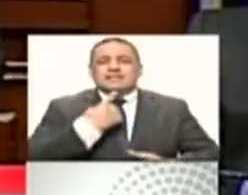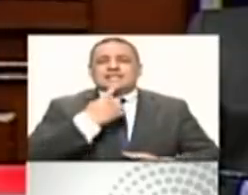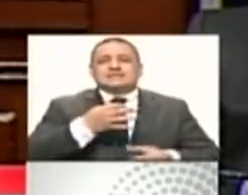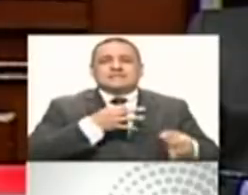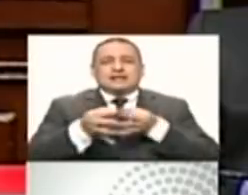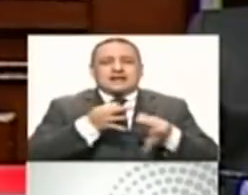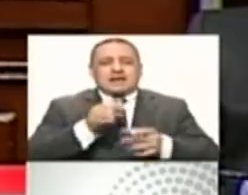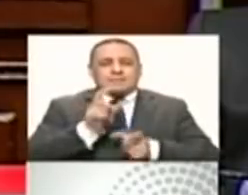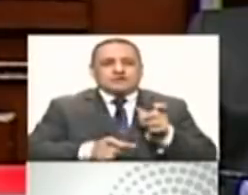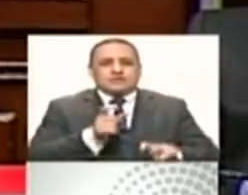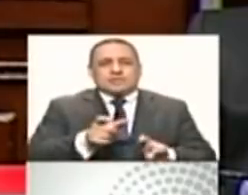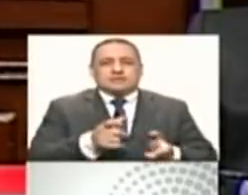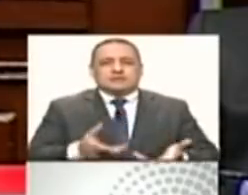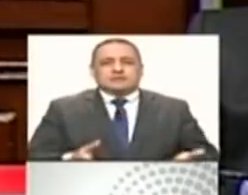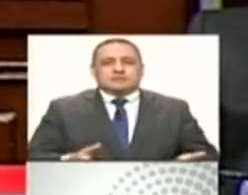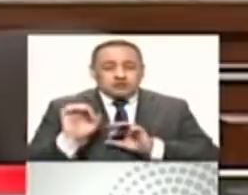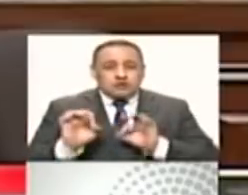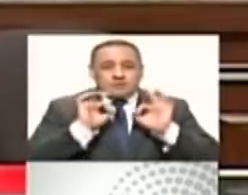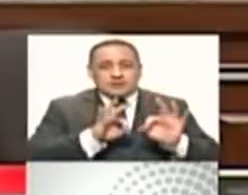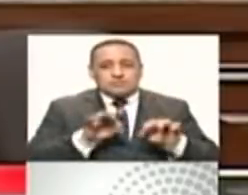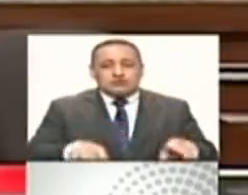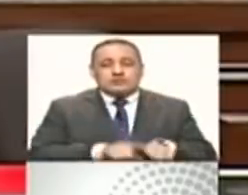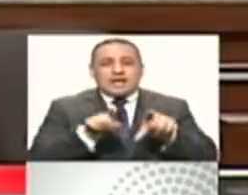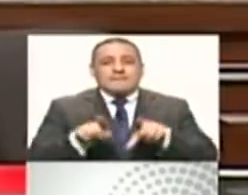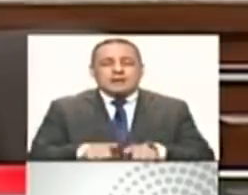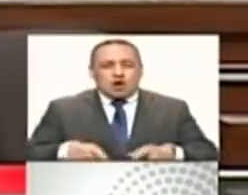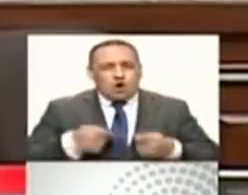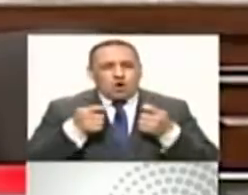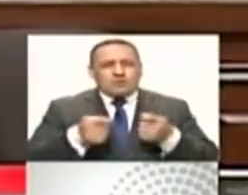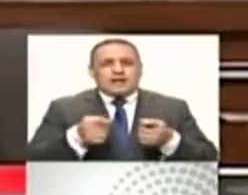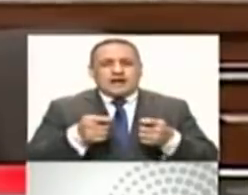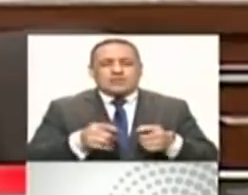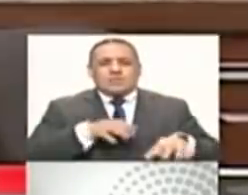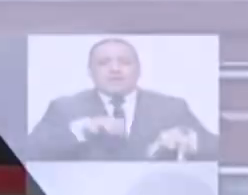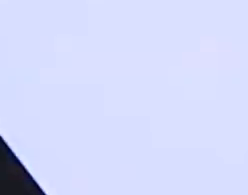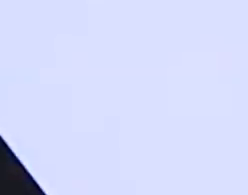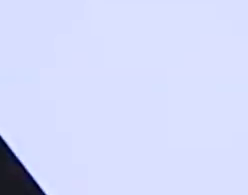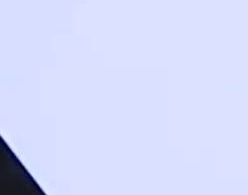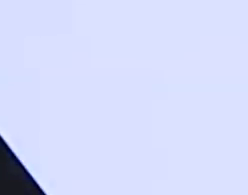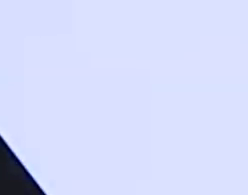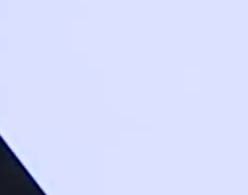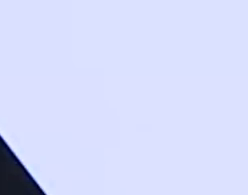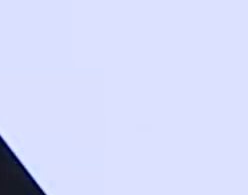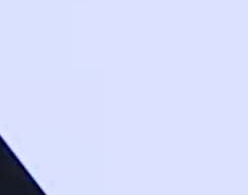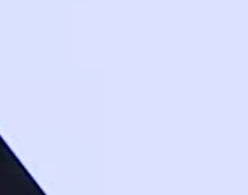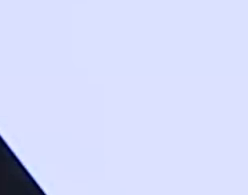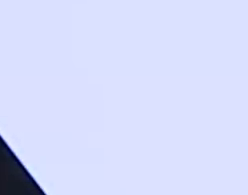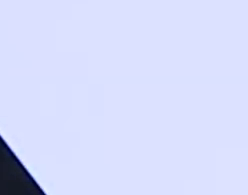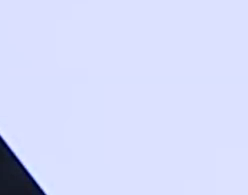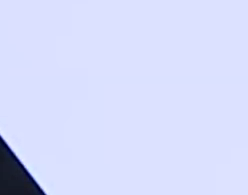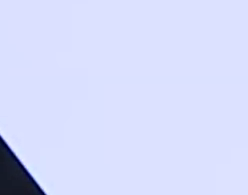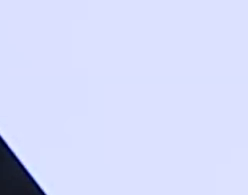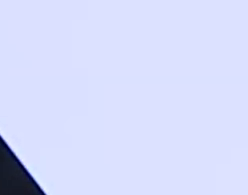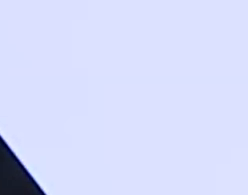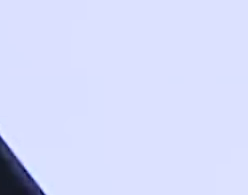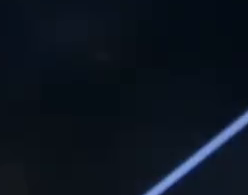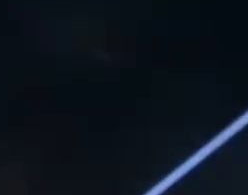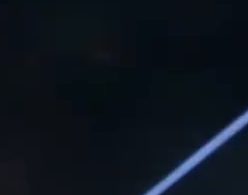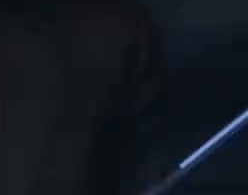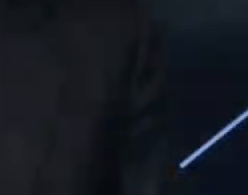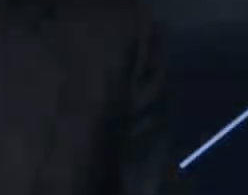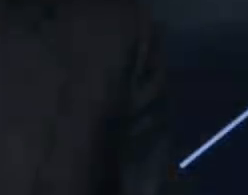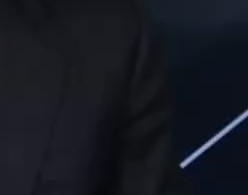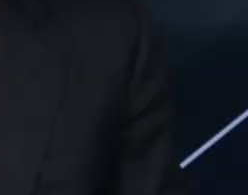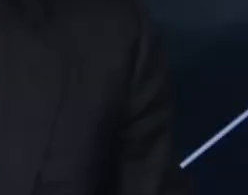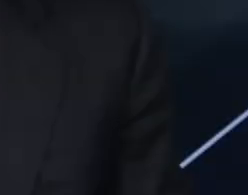a darle el beneficio de la duda y le iban a dar la confianza, ¿no? Entonces, me permito una última